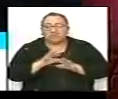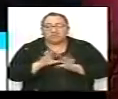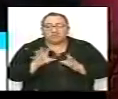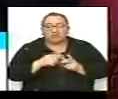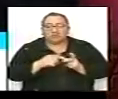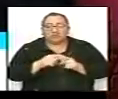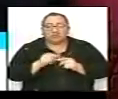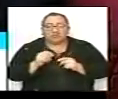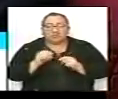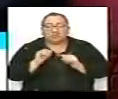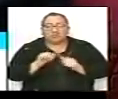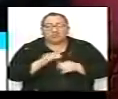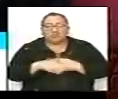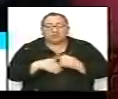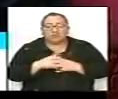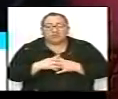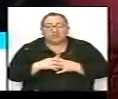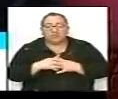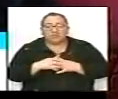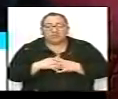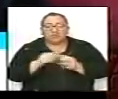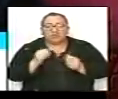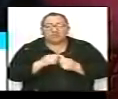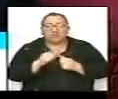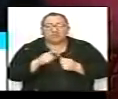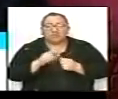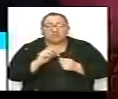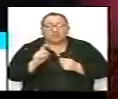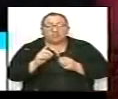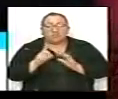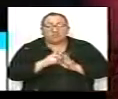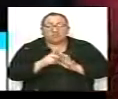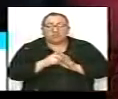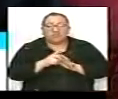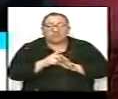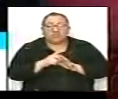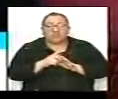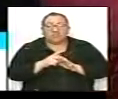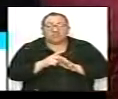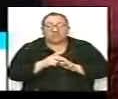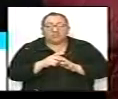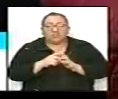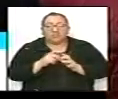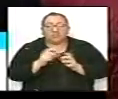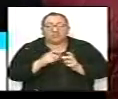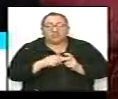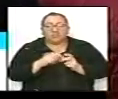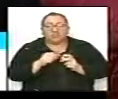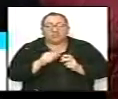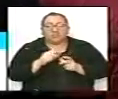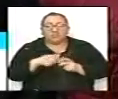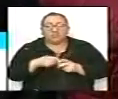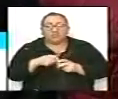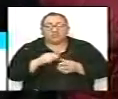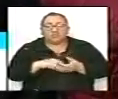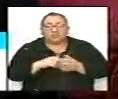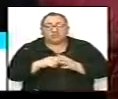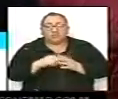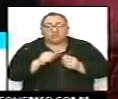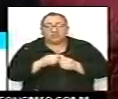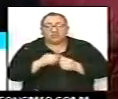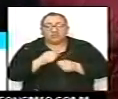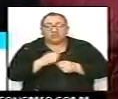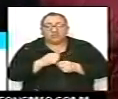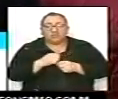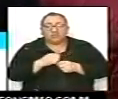quedar un poco en el aire, como que se les estuviera ilegalizando. Y entonces se va a necesitar también legislar al respecto.